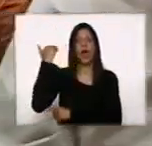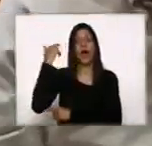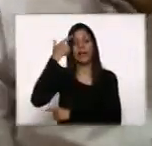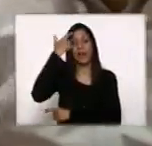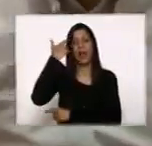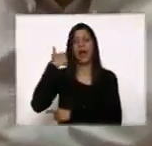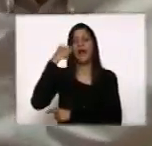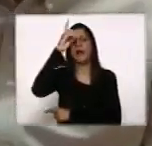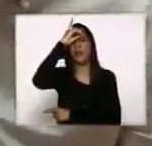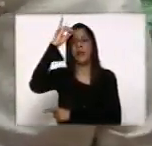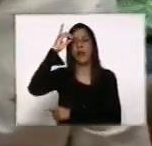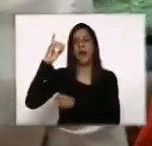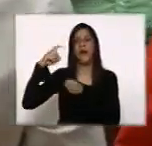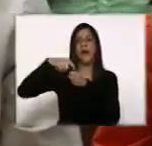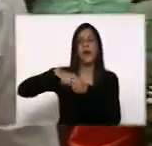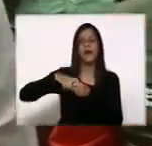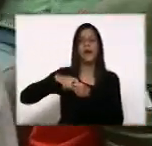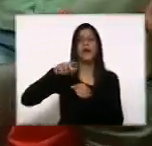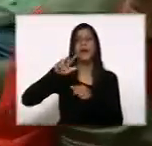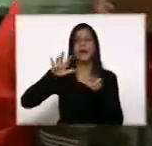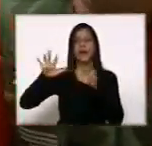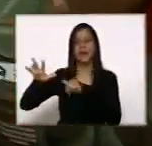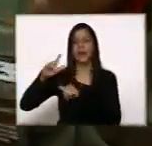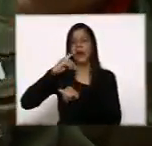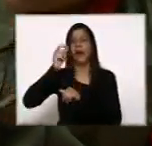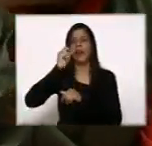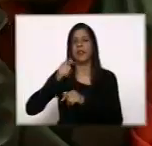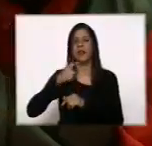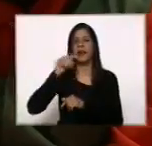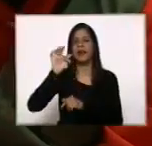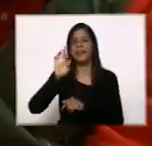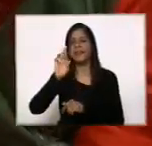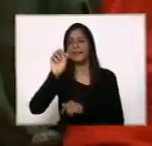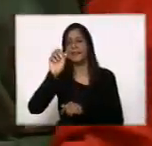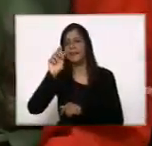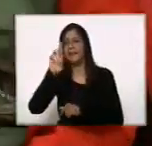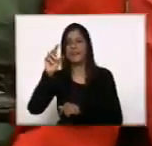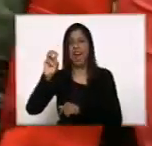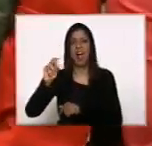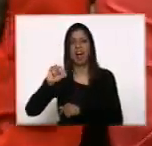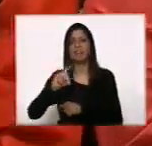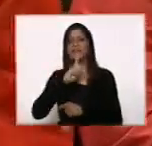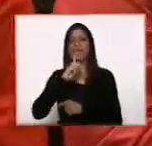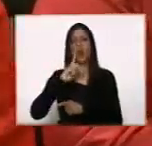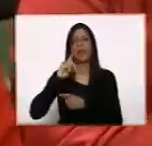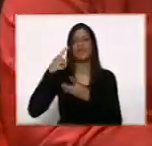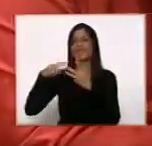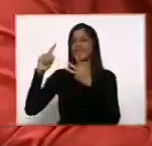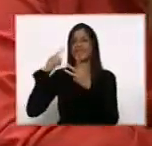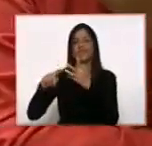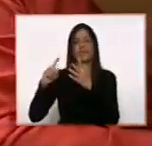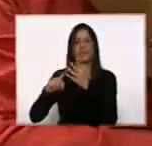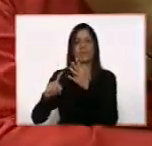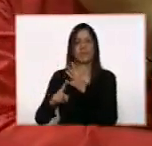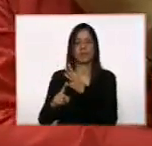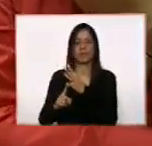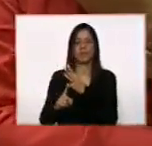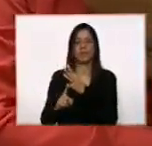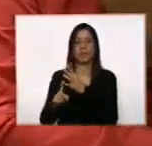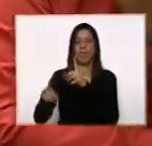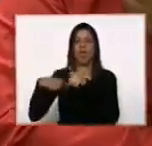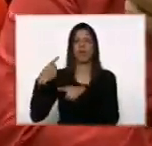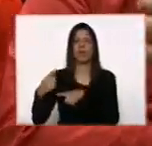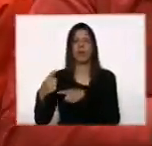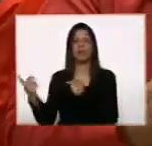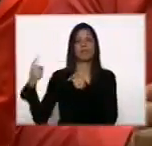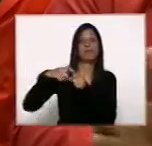en el 83, está Fran Morales, que veo por ahí, está, bueno, imagínese, el teniente Calona ni aparecía por ahí, pero después apareció y aquí está en